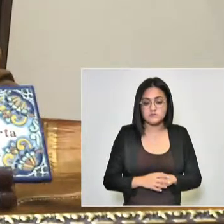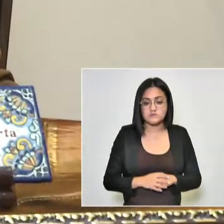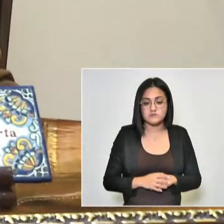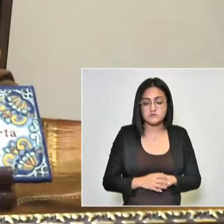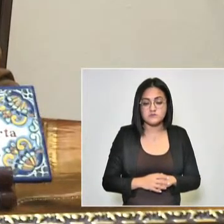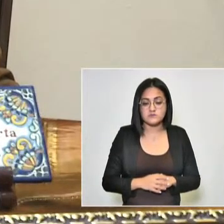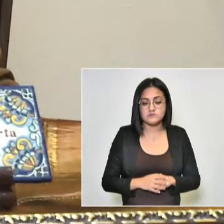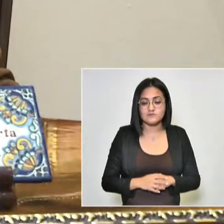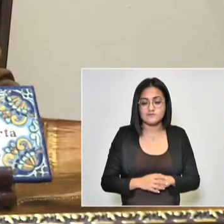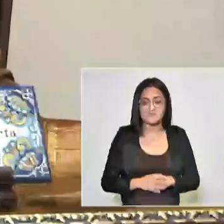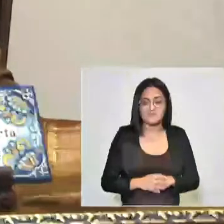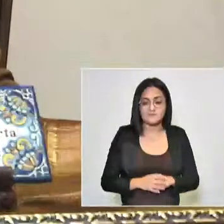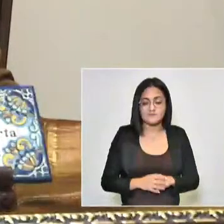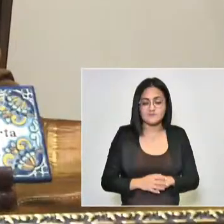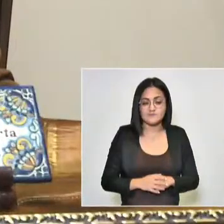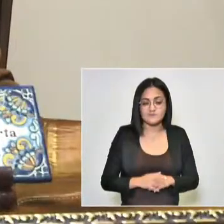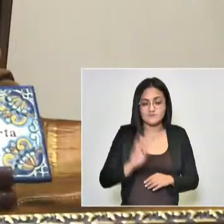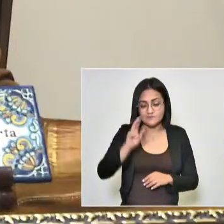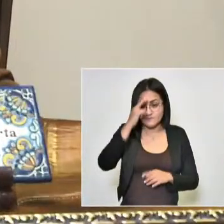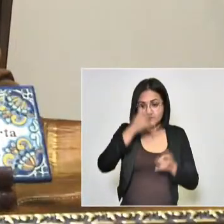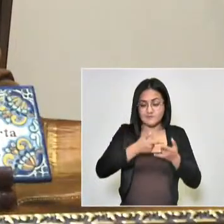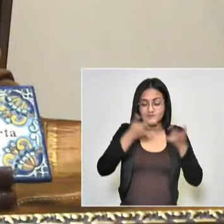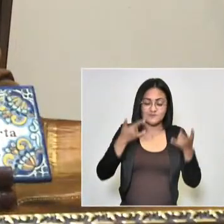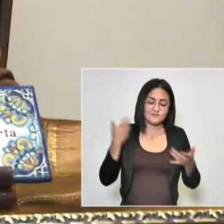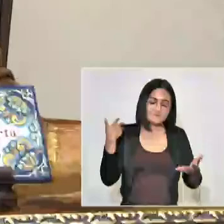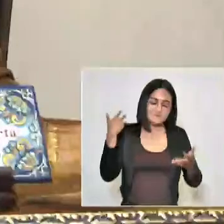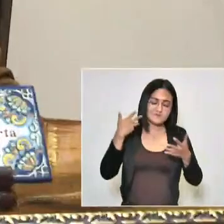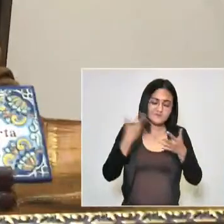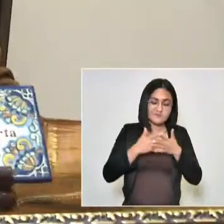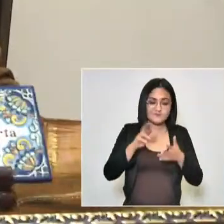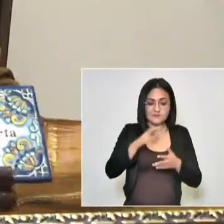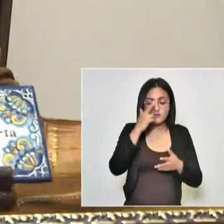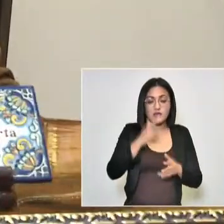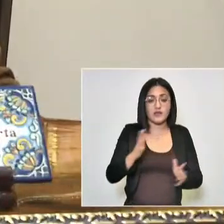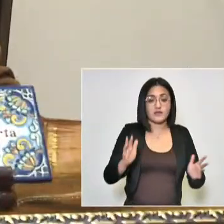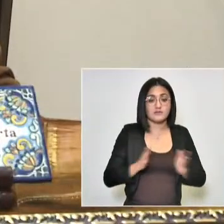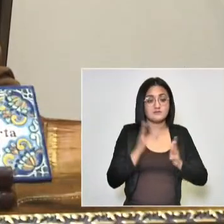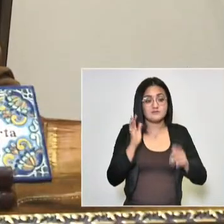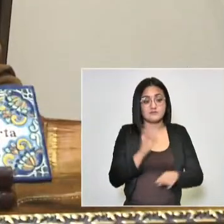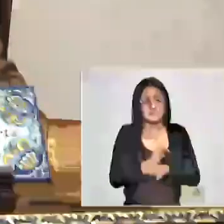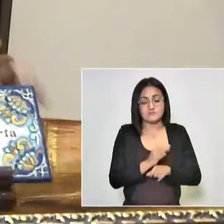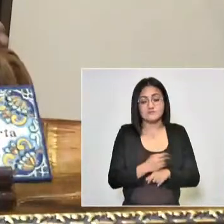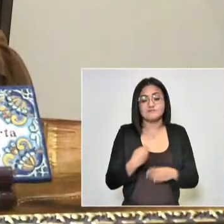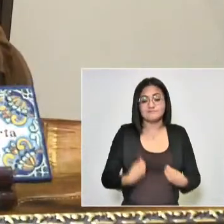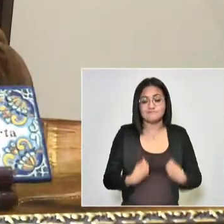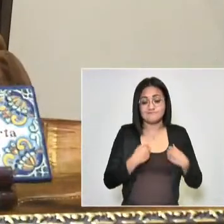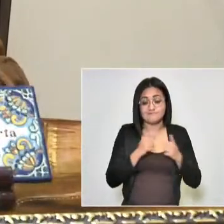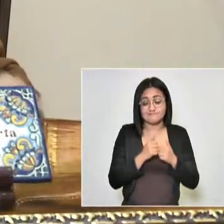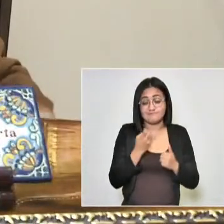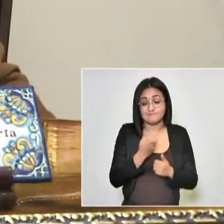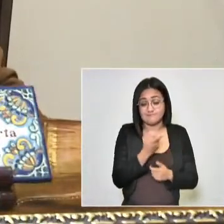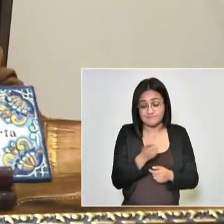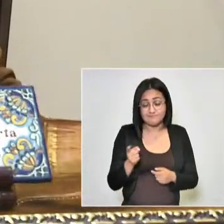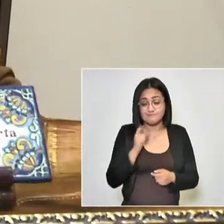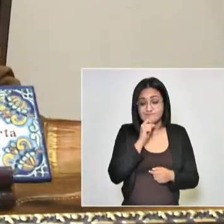anécdotas de que a mí me permitió vivir junto con